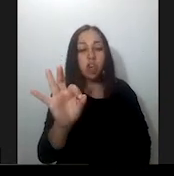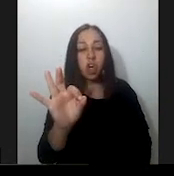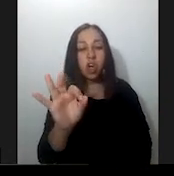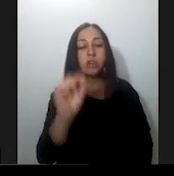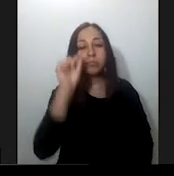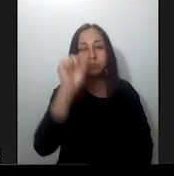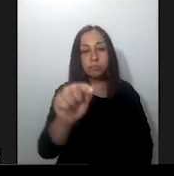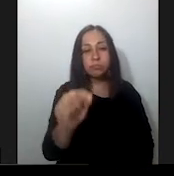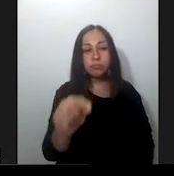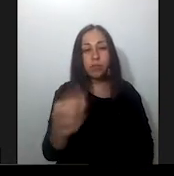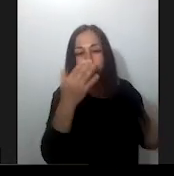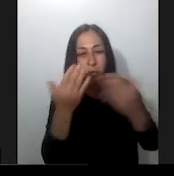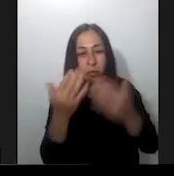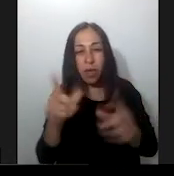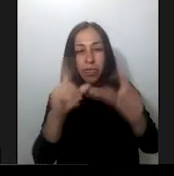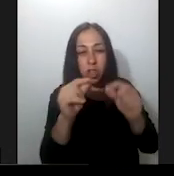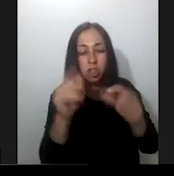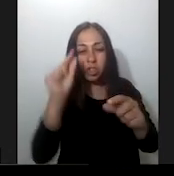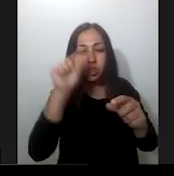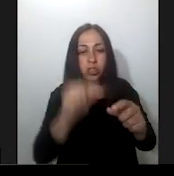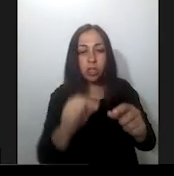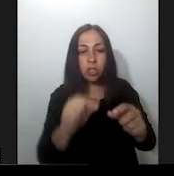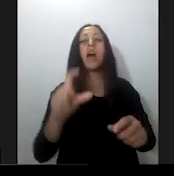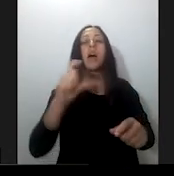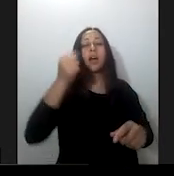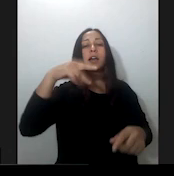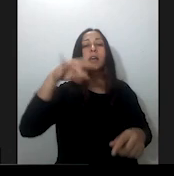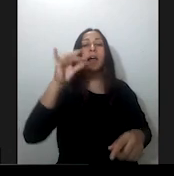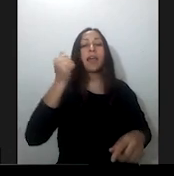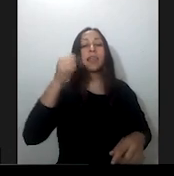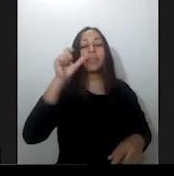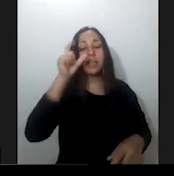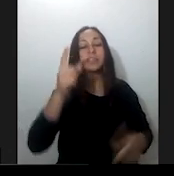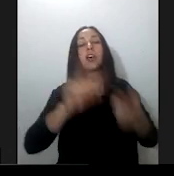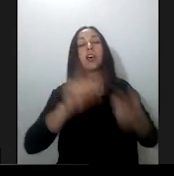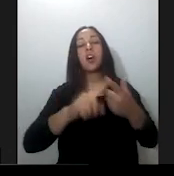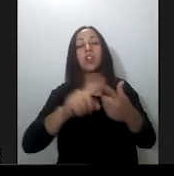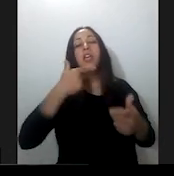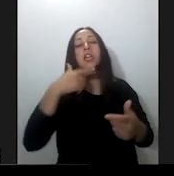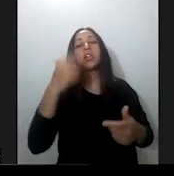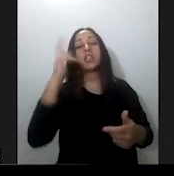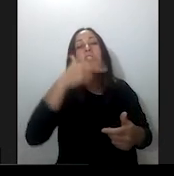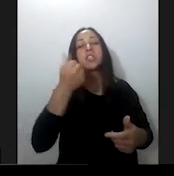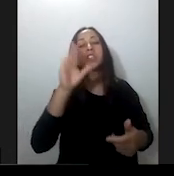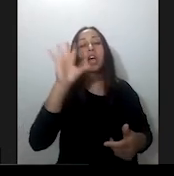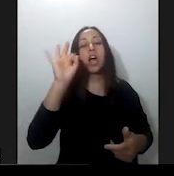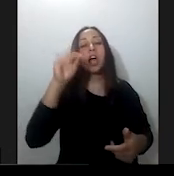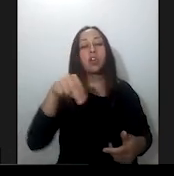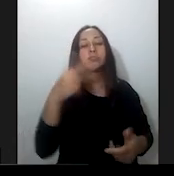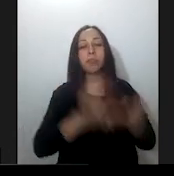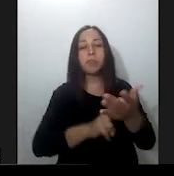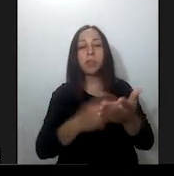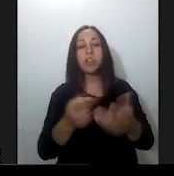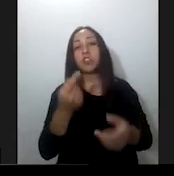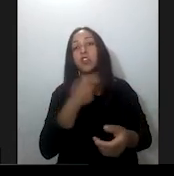filtros y haciendo un poco exploratorio de datos, me doy cuenta que Candence y Sharon está repetido. Entonces